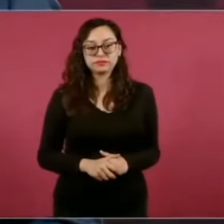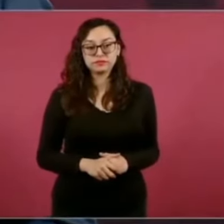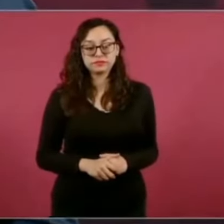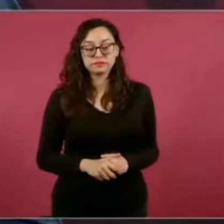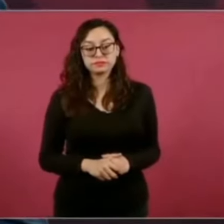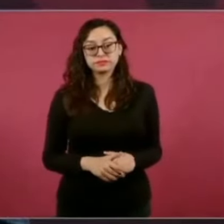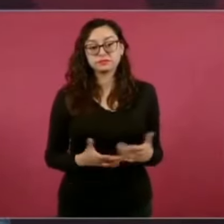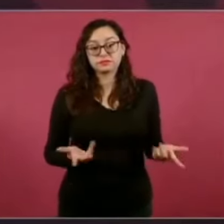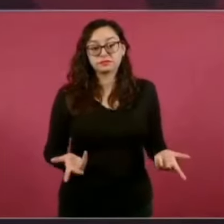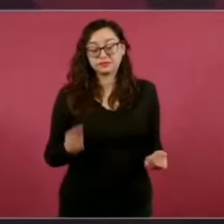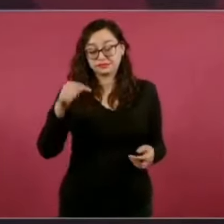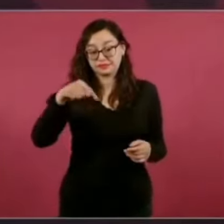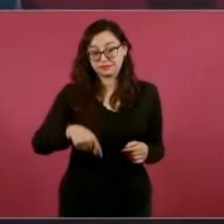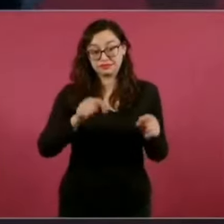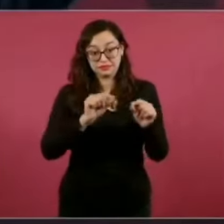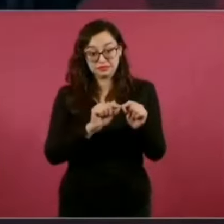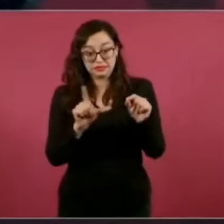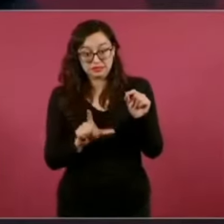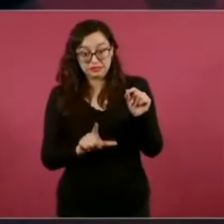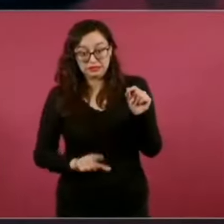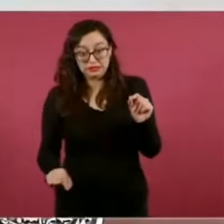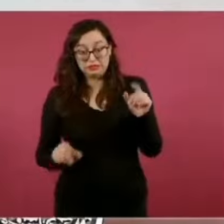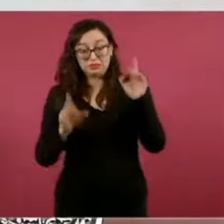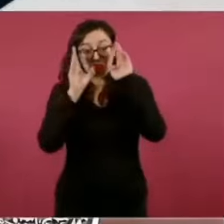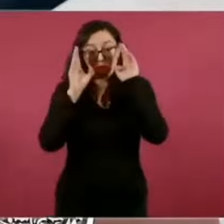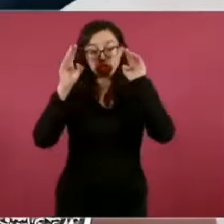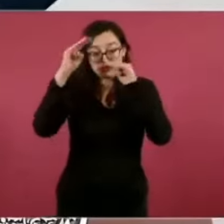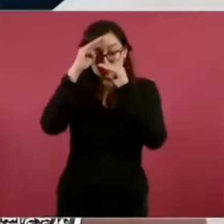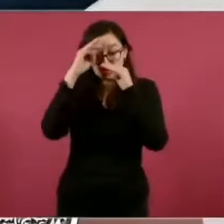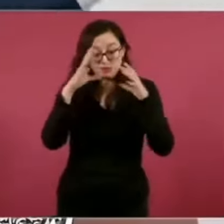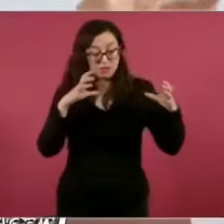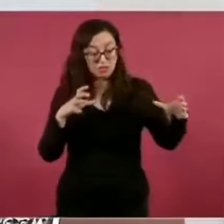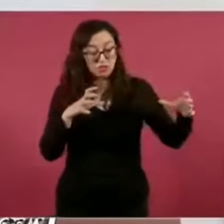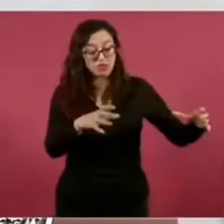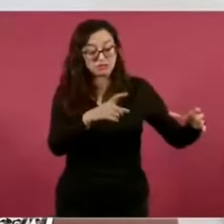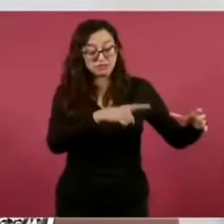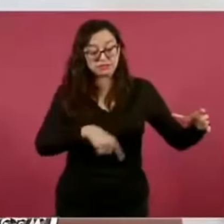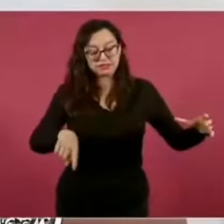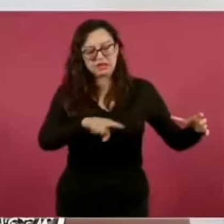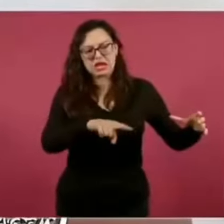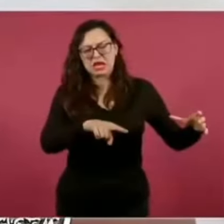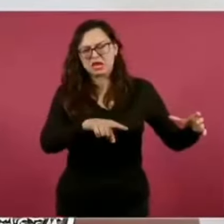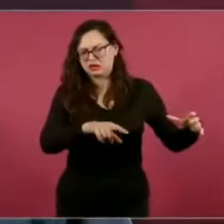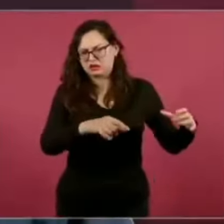de México, porque así es el conservadurismo en todo el mundo,